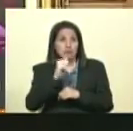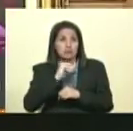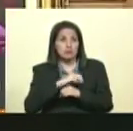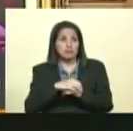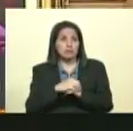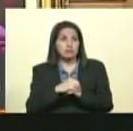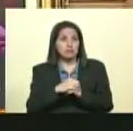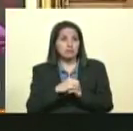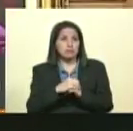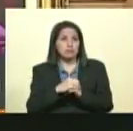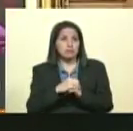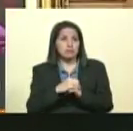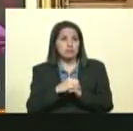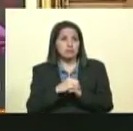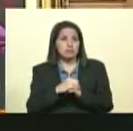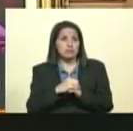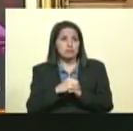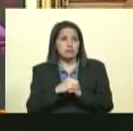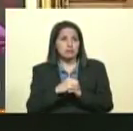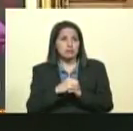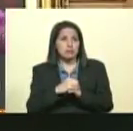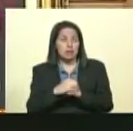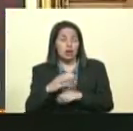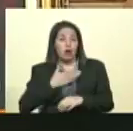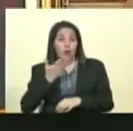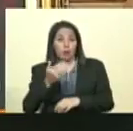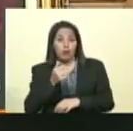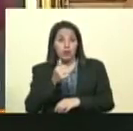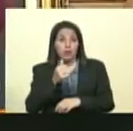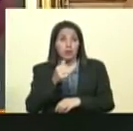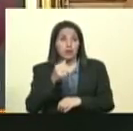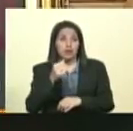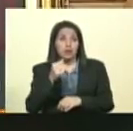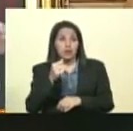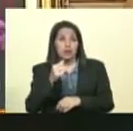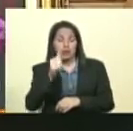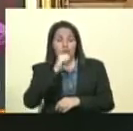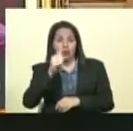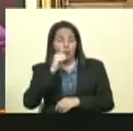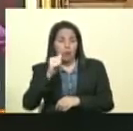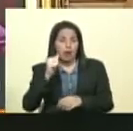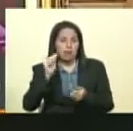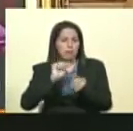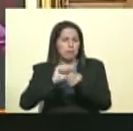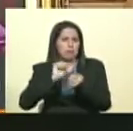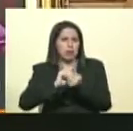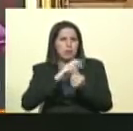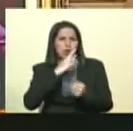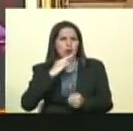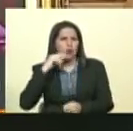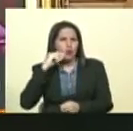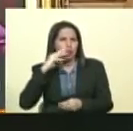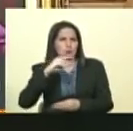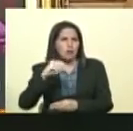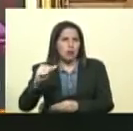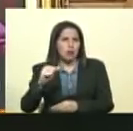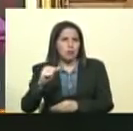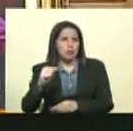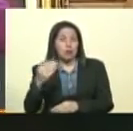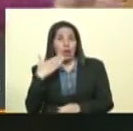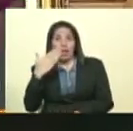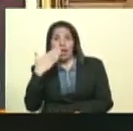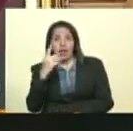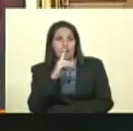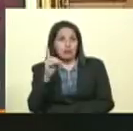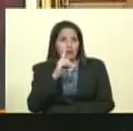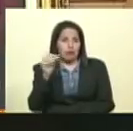Pueden tomar papelón con limón, pero sin picante. Esto lo celebramos después.